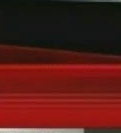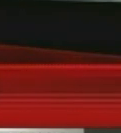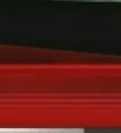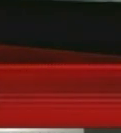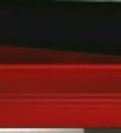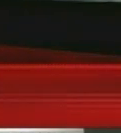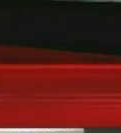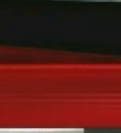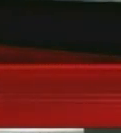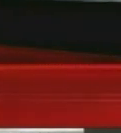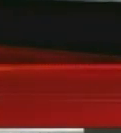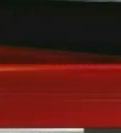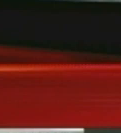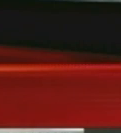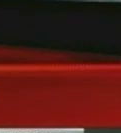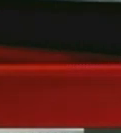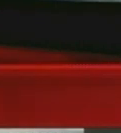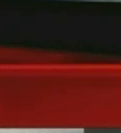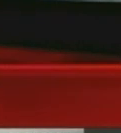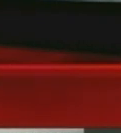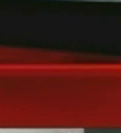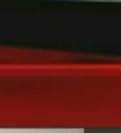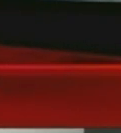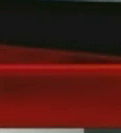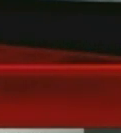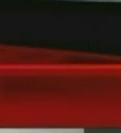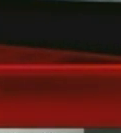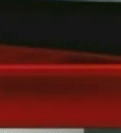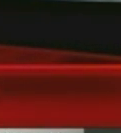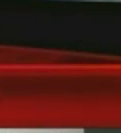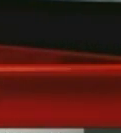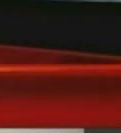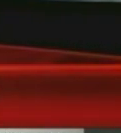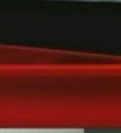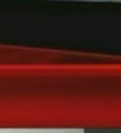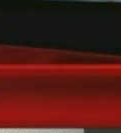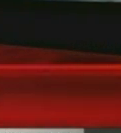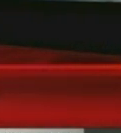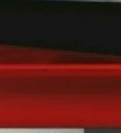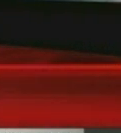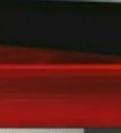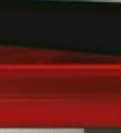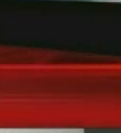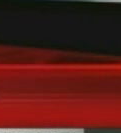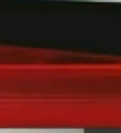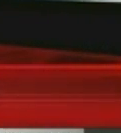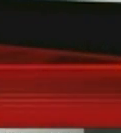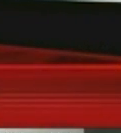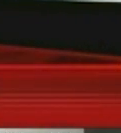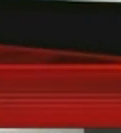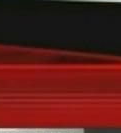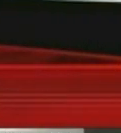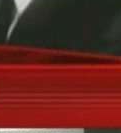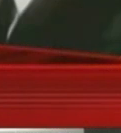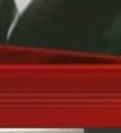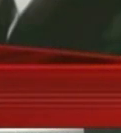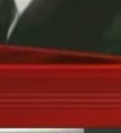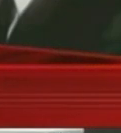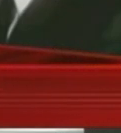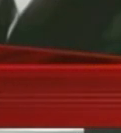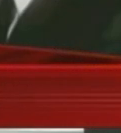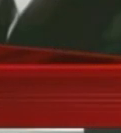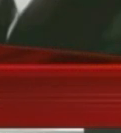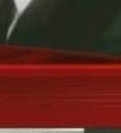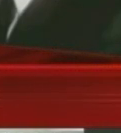relación que de verdad, al hacer el trabajo de campo, la compañera sentimental del